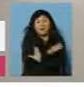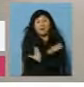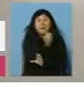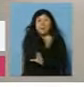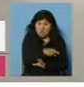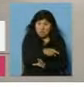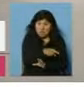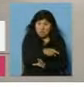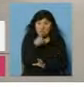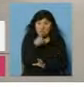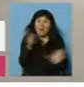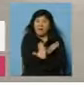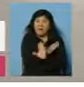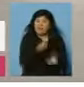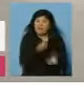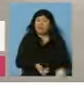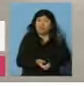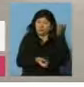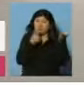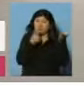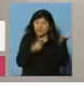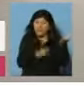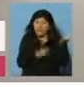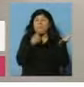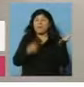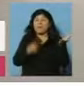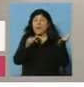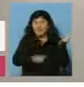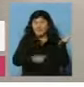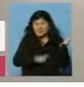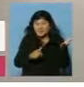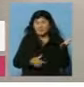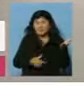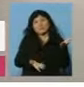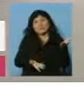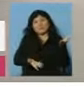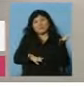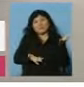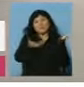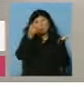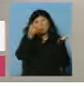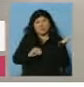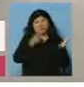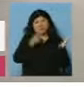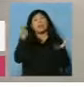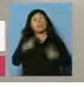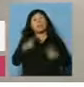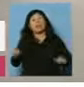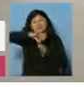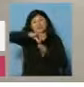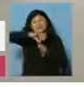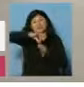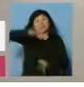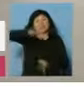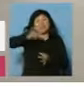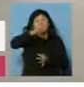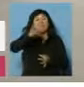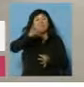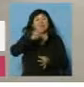por eso sube el producto a nivel local. Pero en trigo, digamos, va a seguir siempre la variable